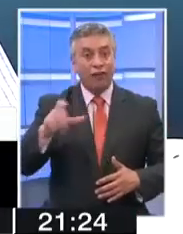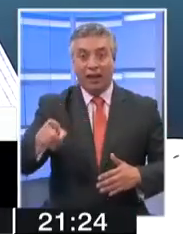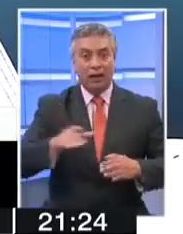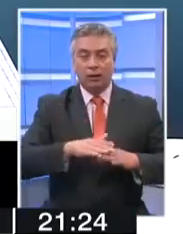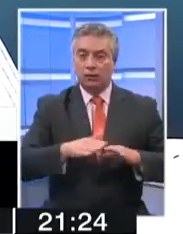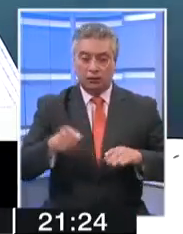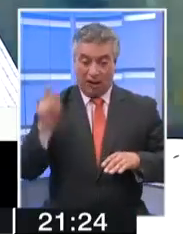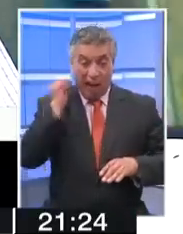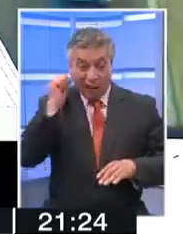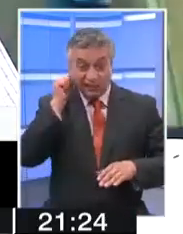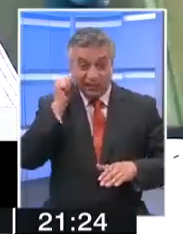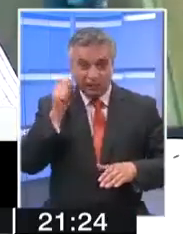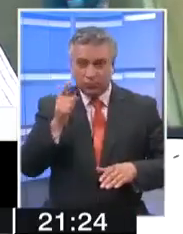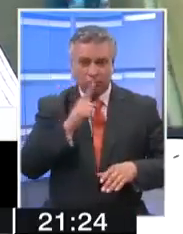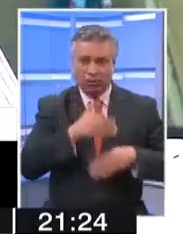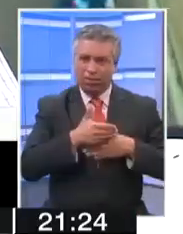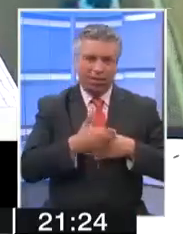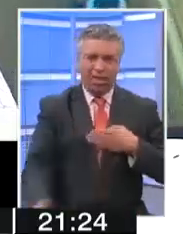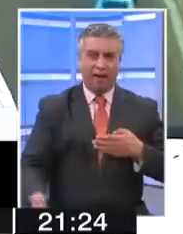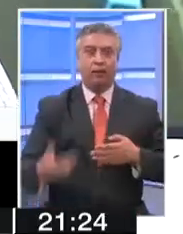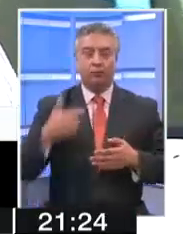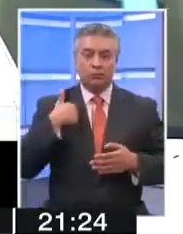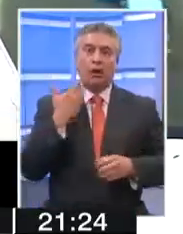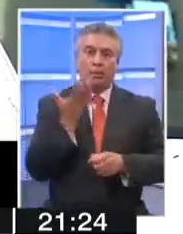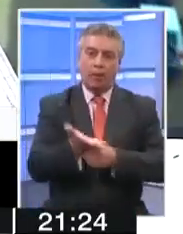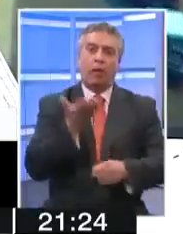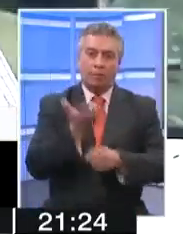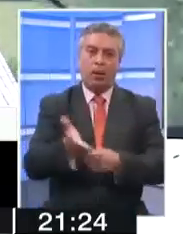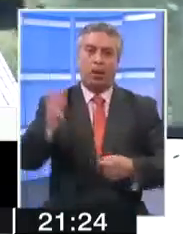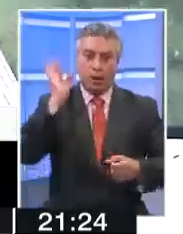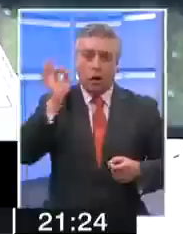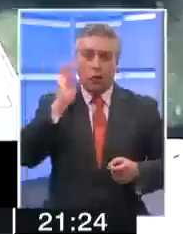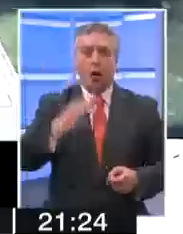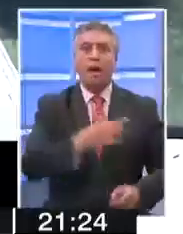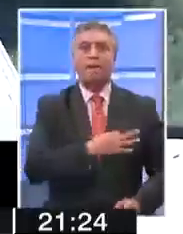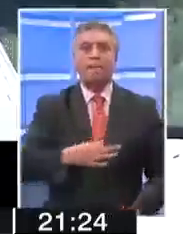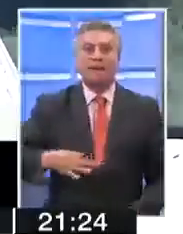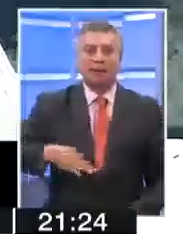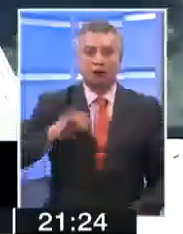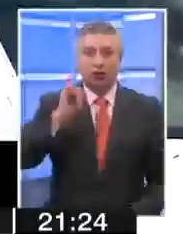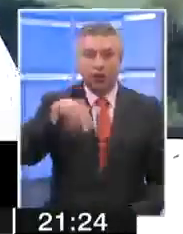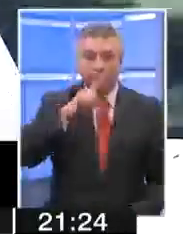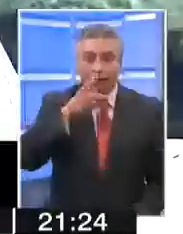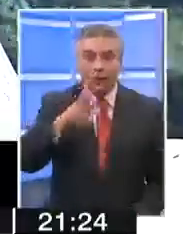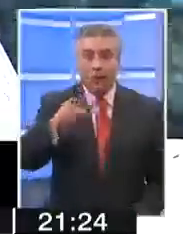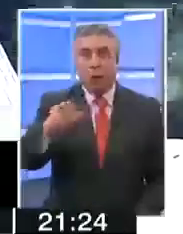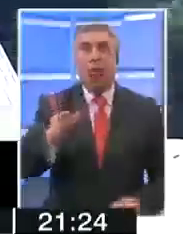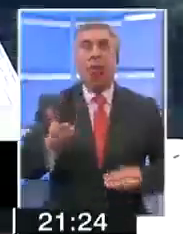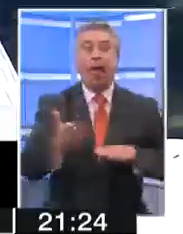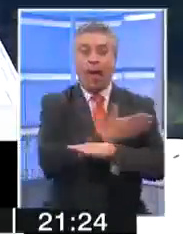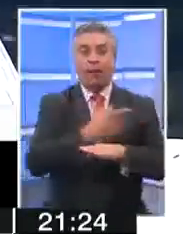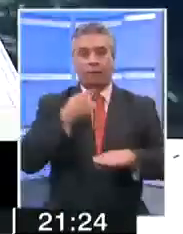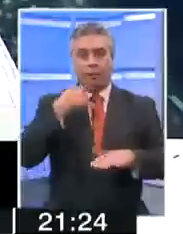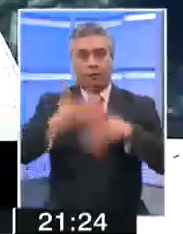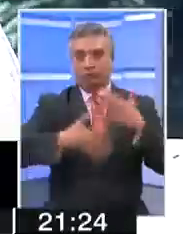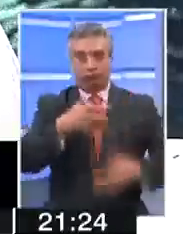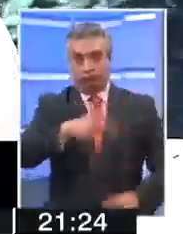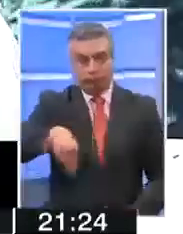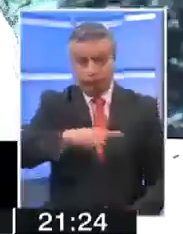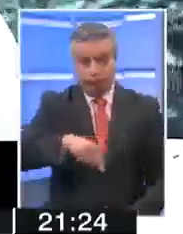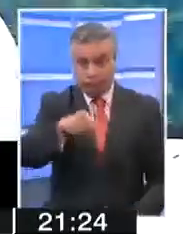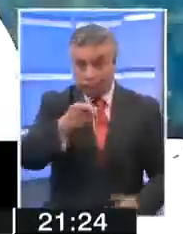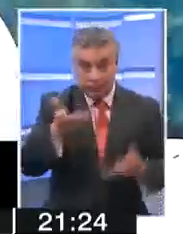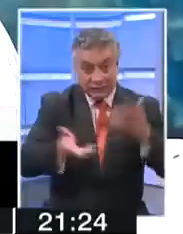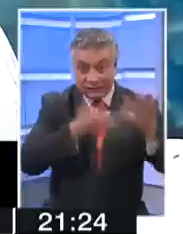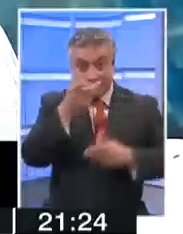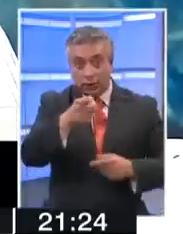nada. ¿Cuándo debía adoptarse esa decisión? Nosotros estamos pidiendo una reunión con el ministro del Interior antes que sucediera incluso esta catástrofe. De acuerdo a los incendios